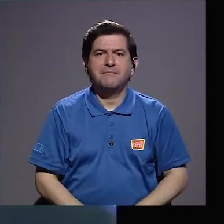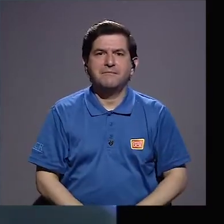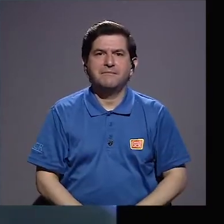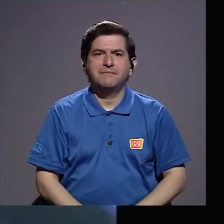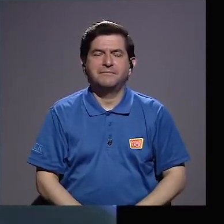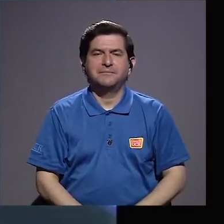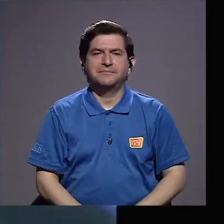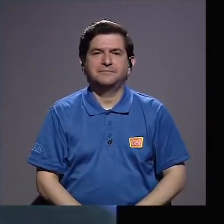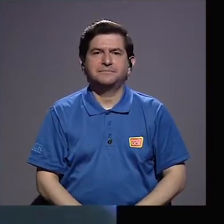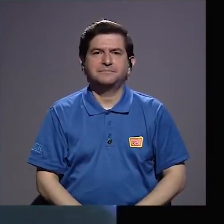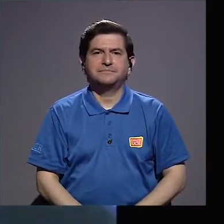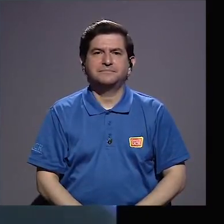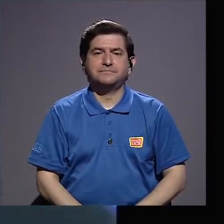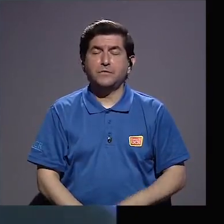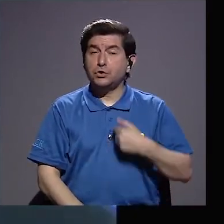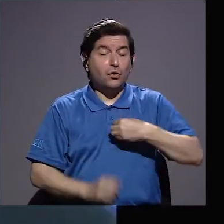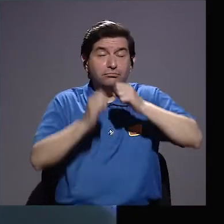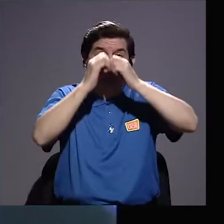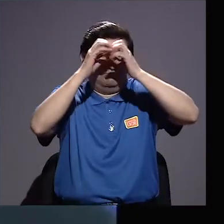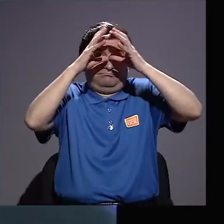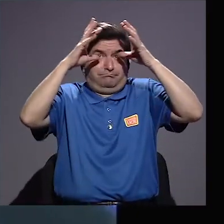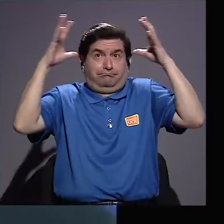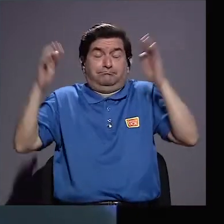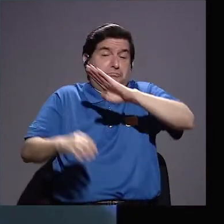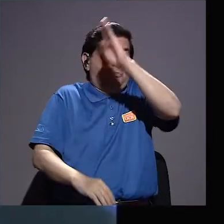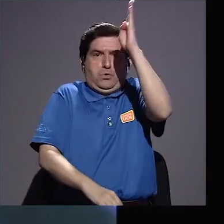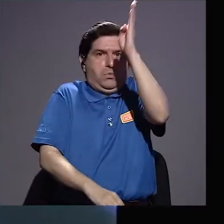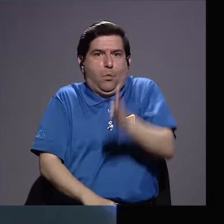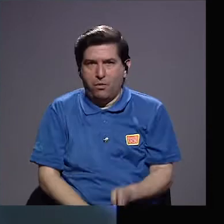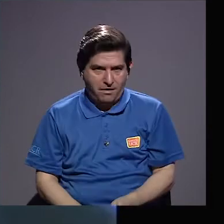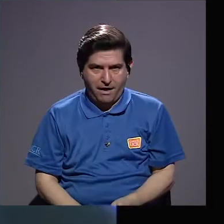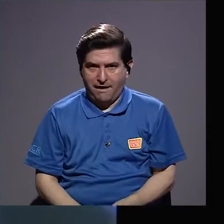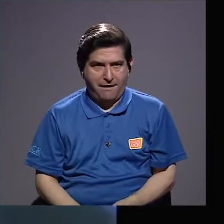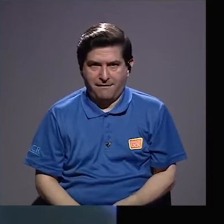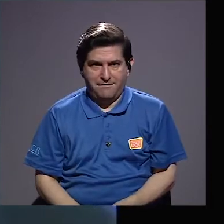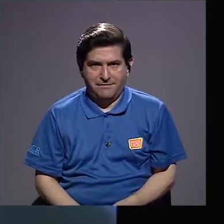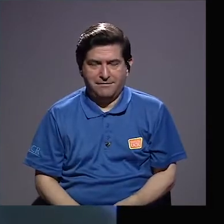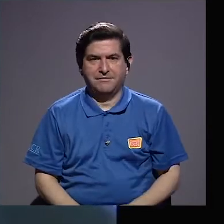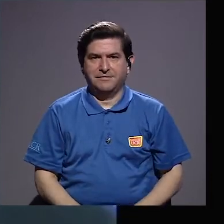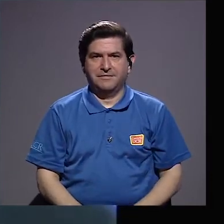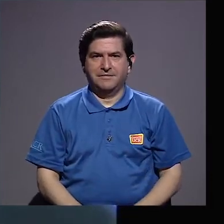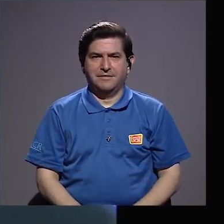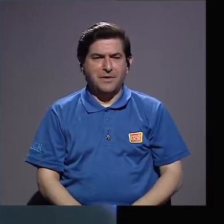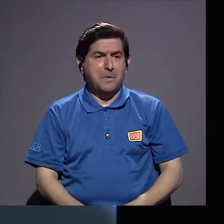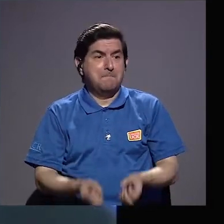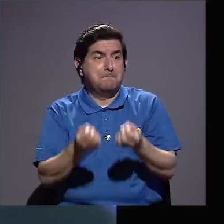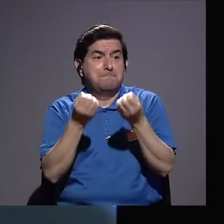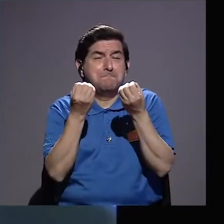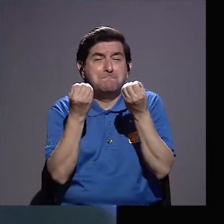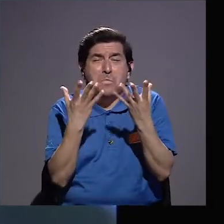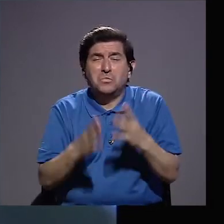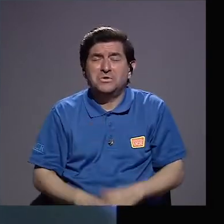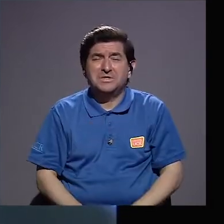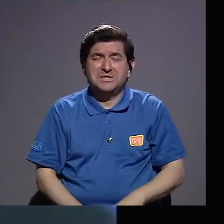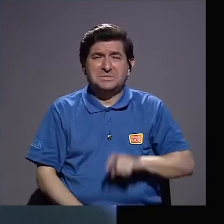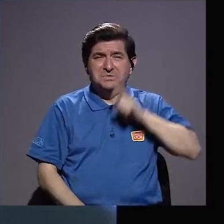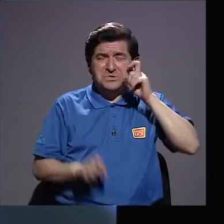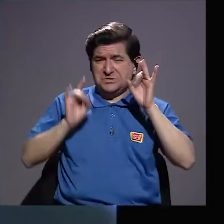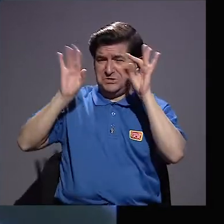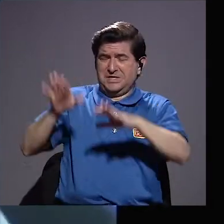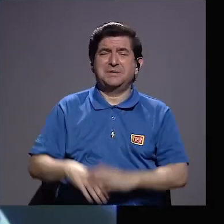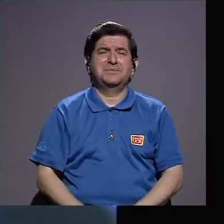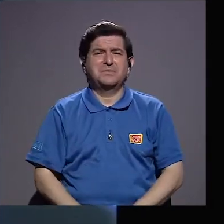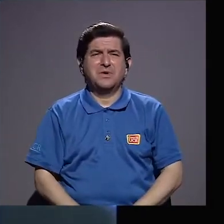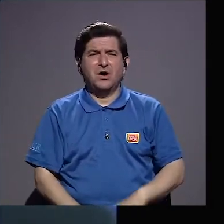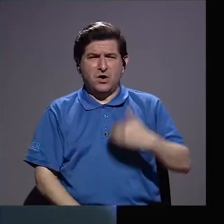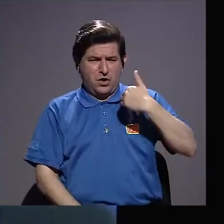feminismo. No me imaginé, jamás me imaginé que había tanto sexismo, tanto androcentrismo